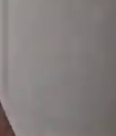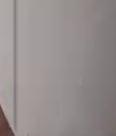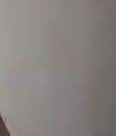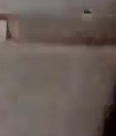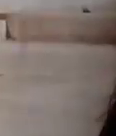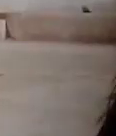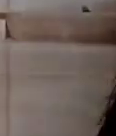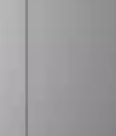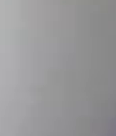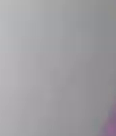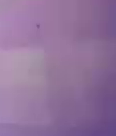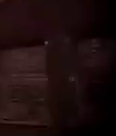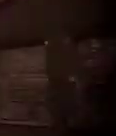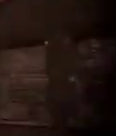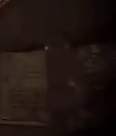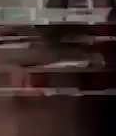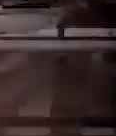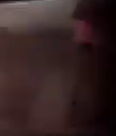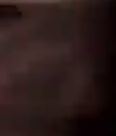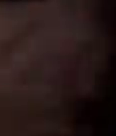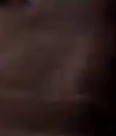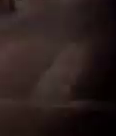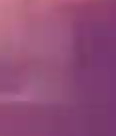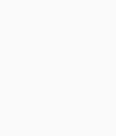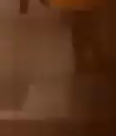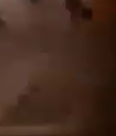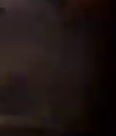Su gestión de la Eva Copa no lo han hecho nada.